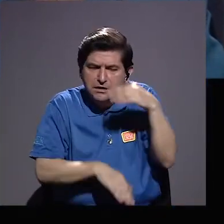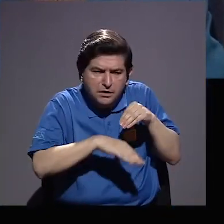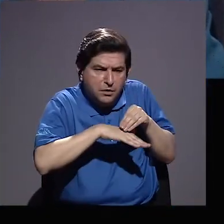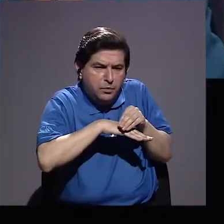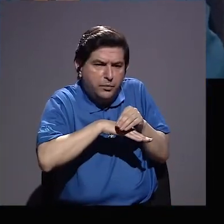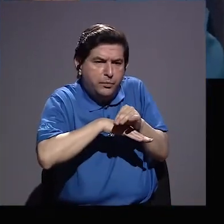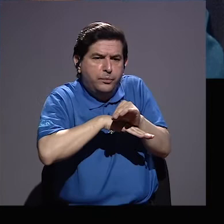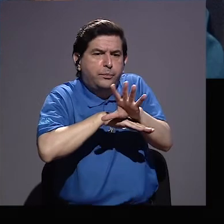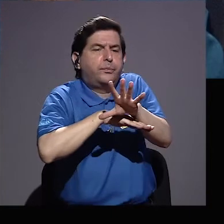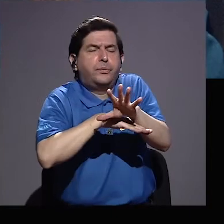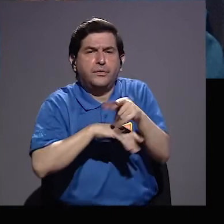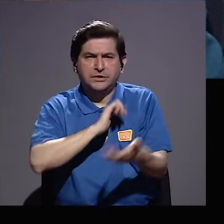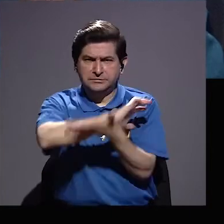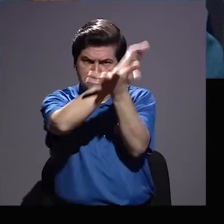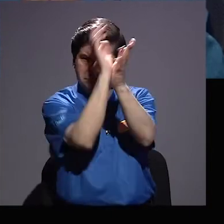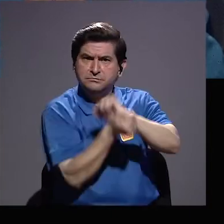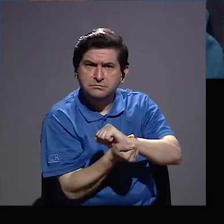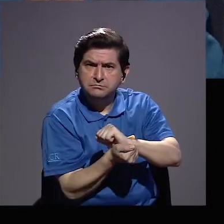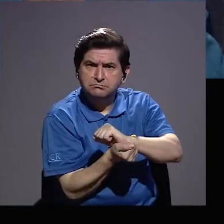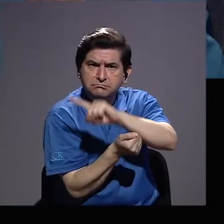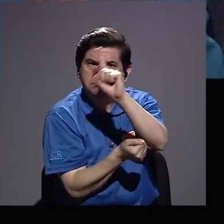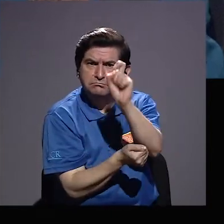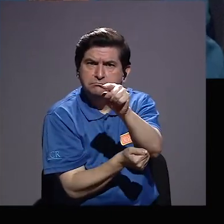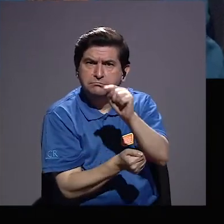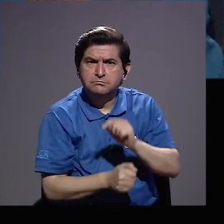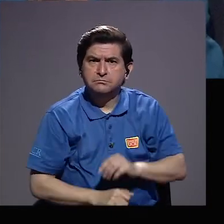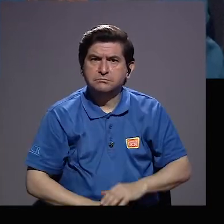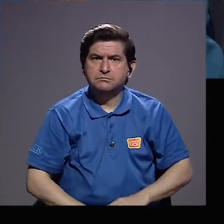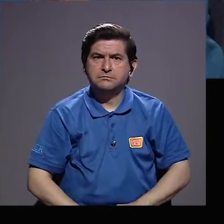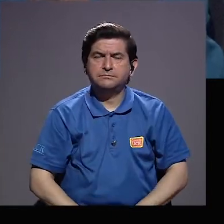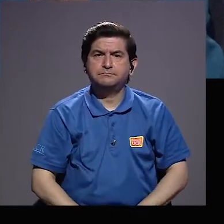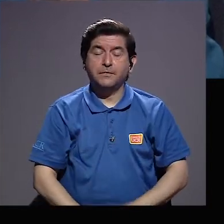precisamente orientado, digamos, hacia esta transformación?